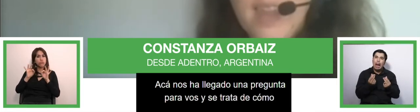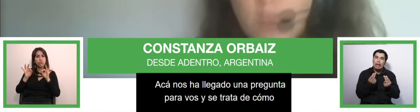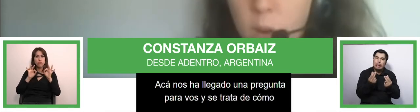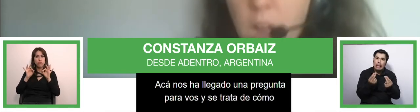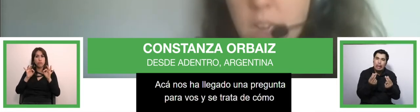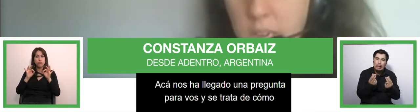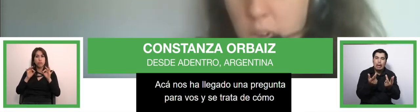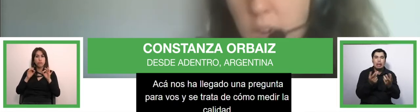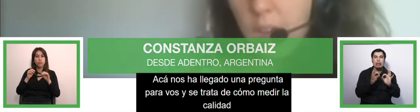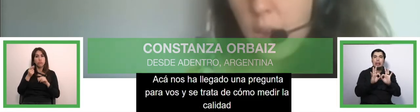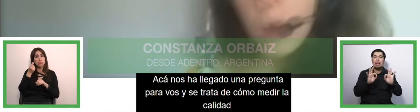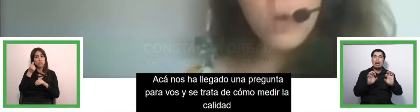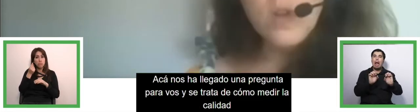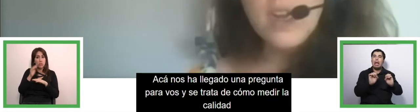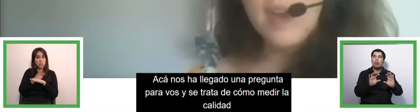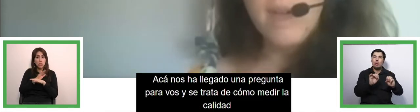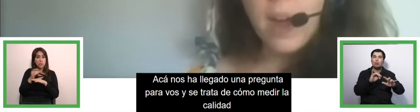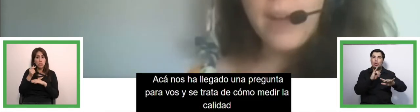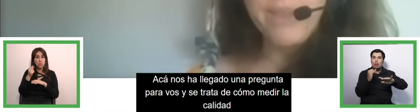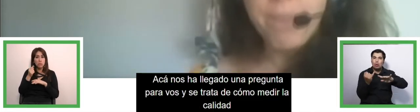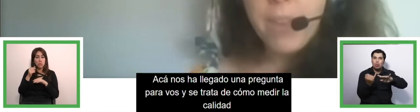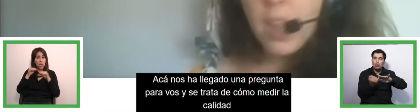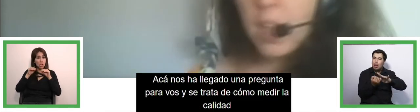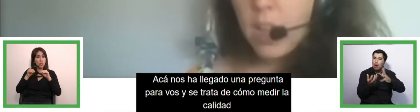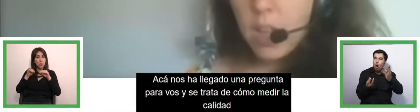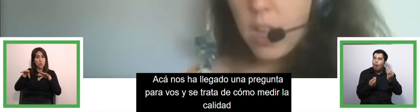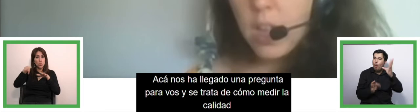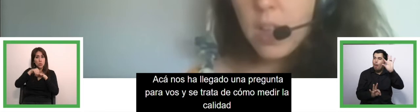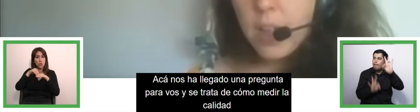la educación inclusiva.